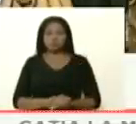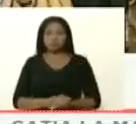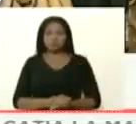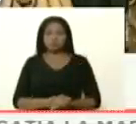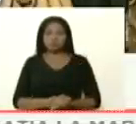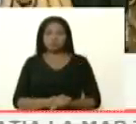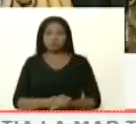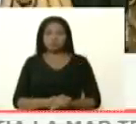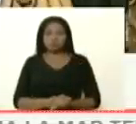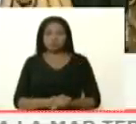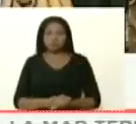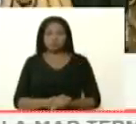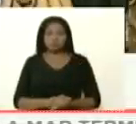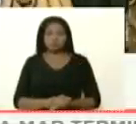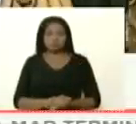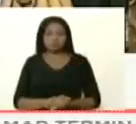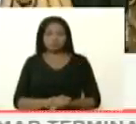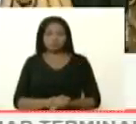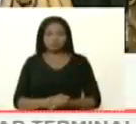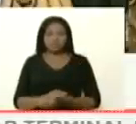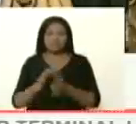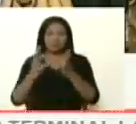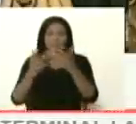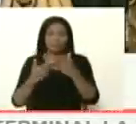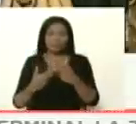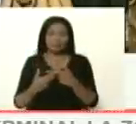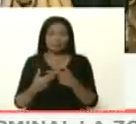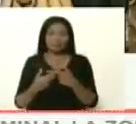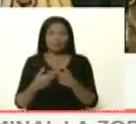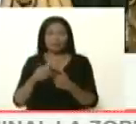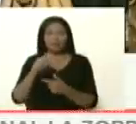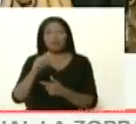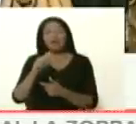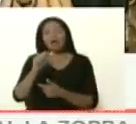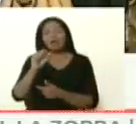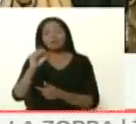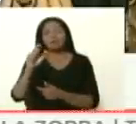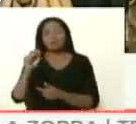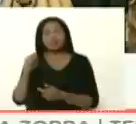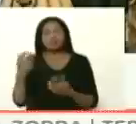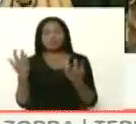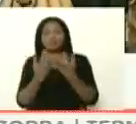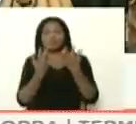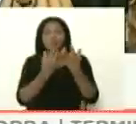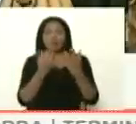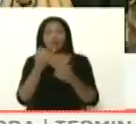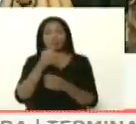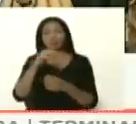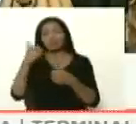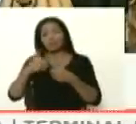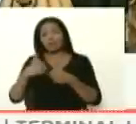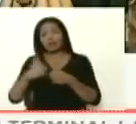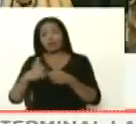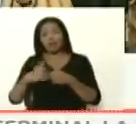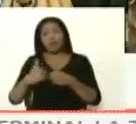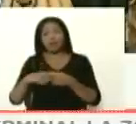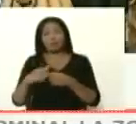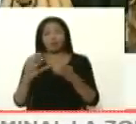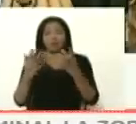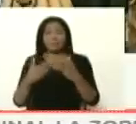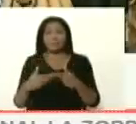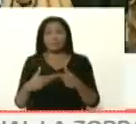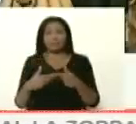adscribir la empresa Astillero Batalla Naval del Lago de Maracaibo a la